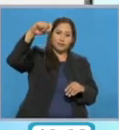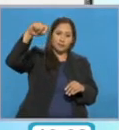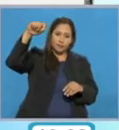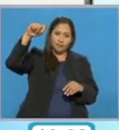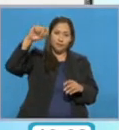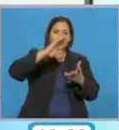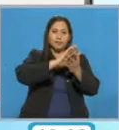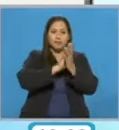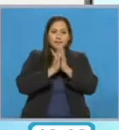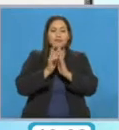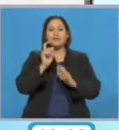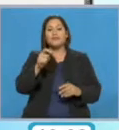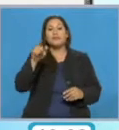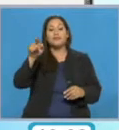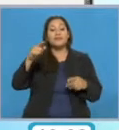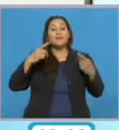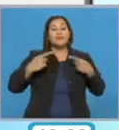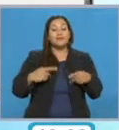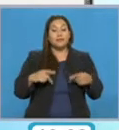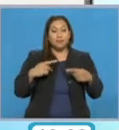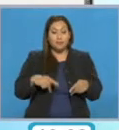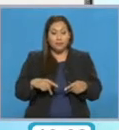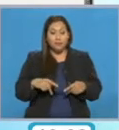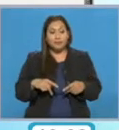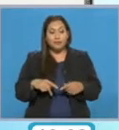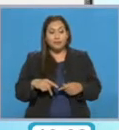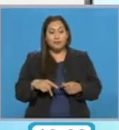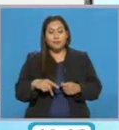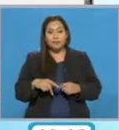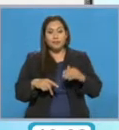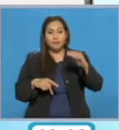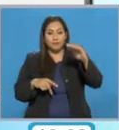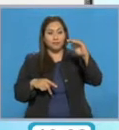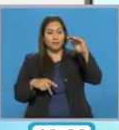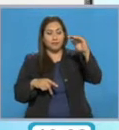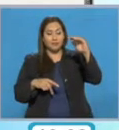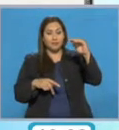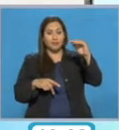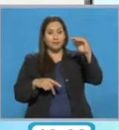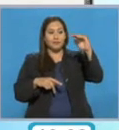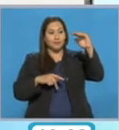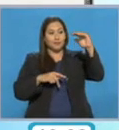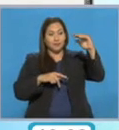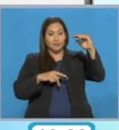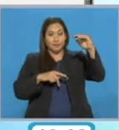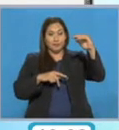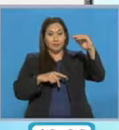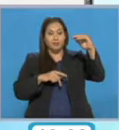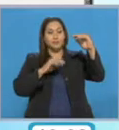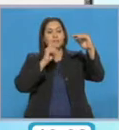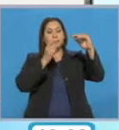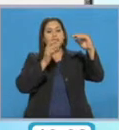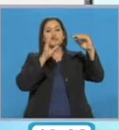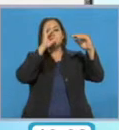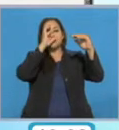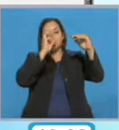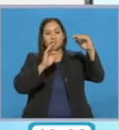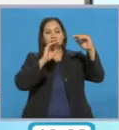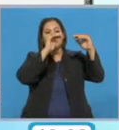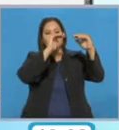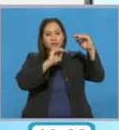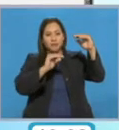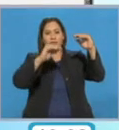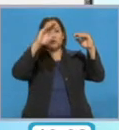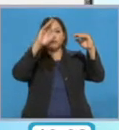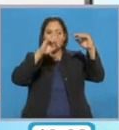hablando acerca de que es una persona que, estando en una condición, viene en bajones o viene en estas situaciones donde se puede deprimir o se